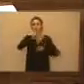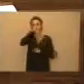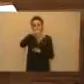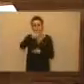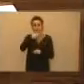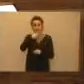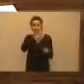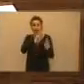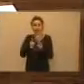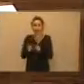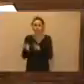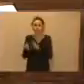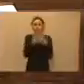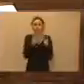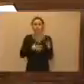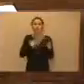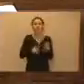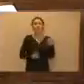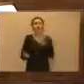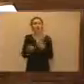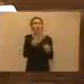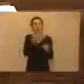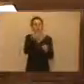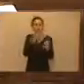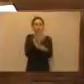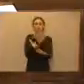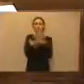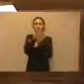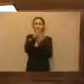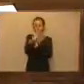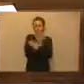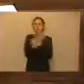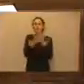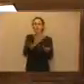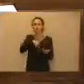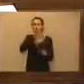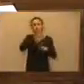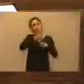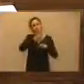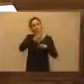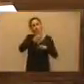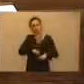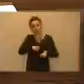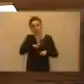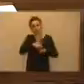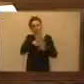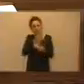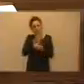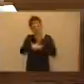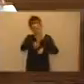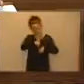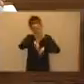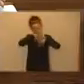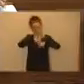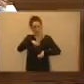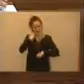que, yo le admito que puede que algunos de los casos sea perfectamente explicable y nosotros no les vamos a juzgar por ello, pero sí que le pedimos a usted que los investigue, que mire